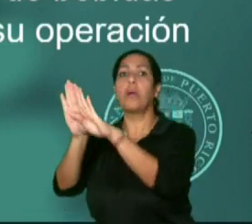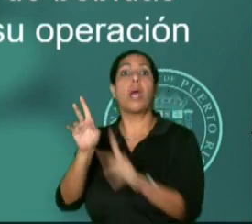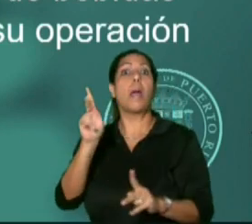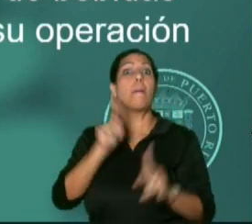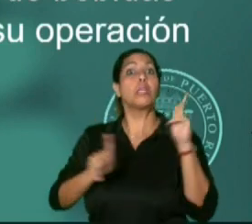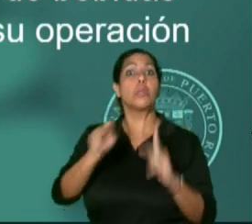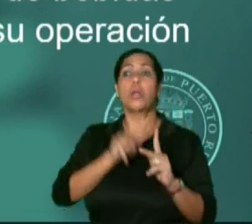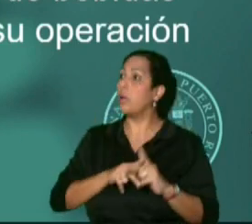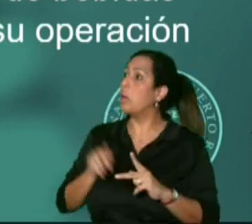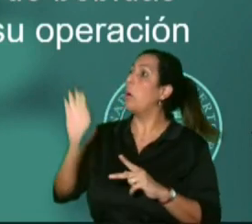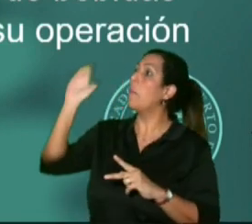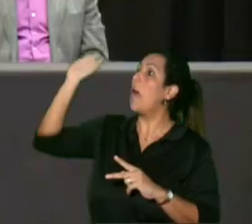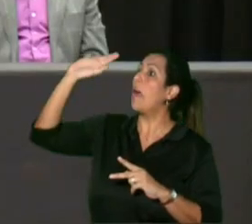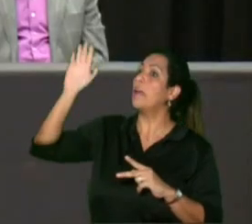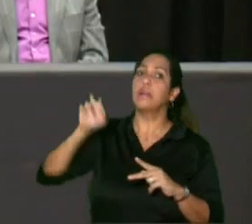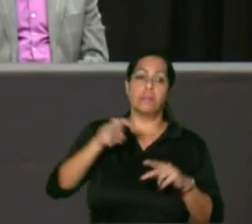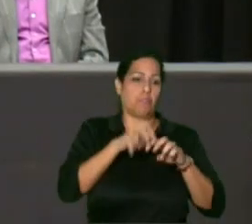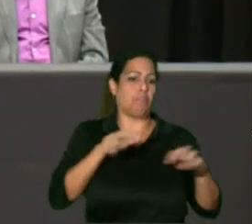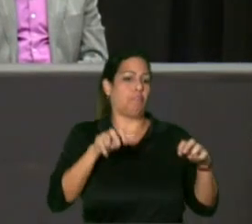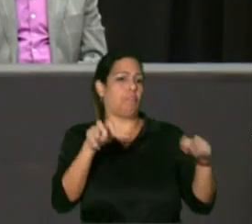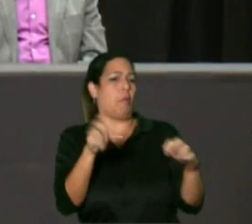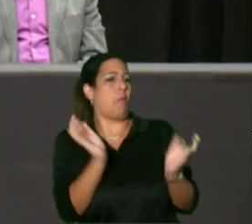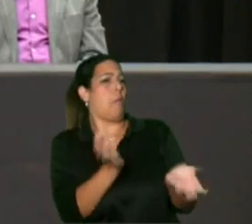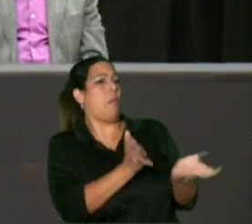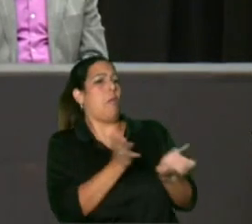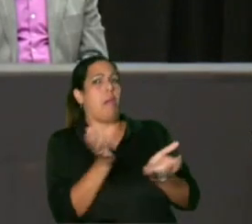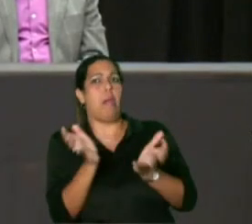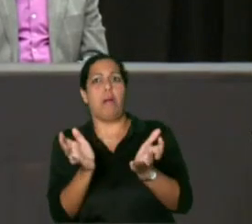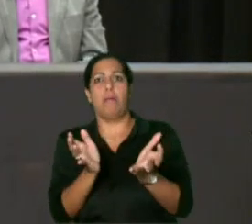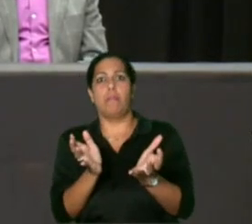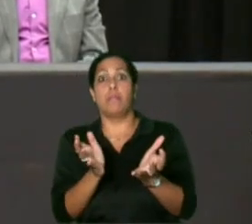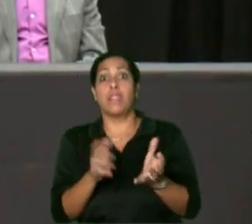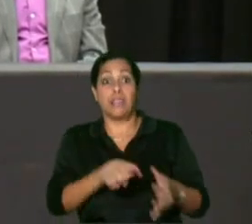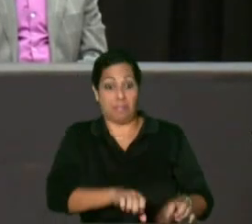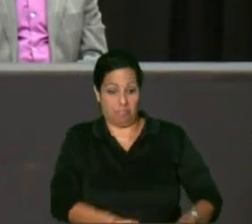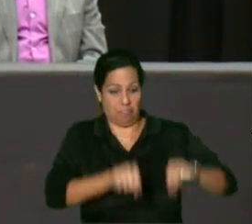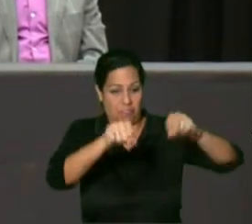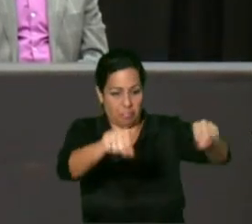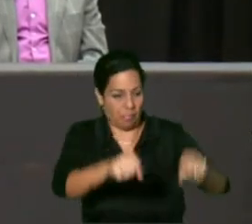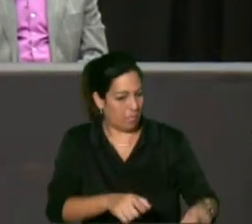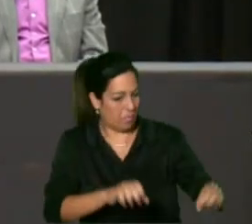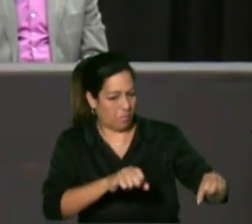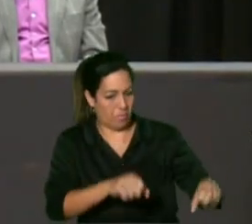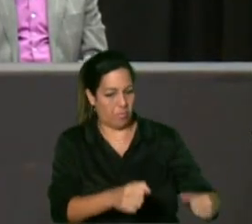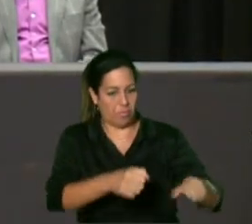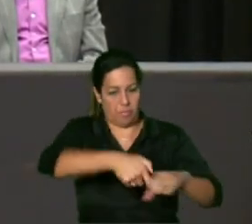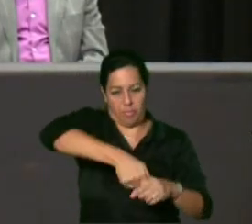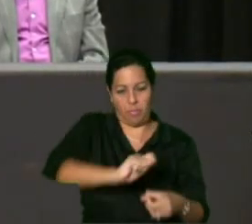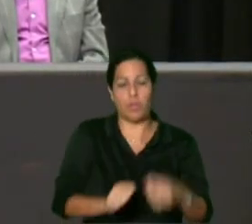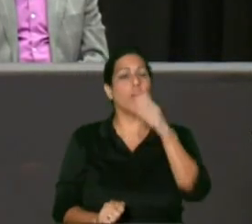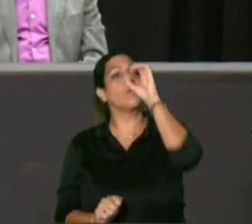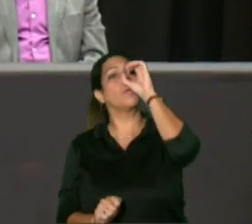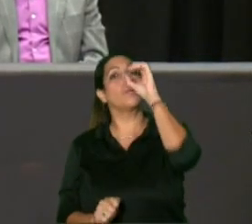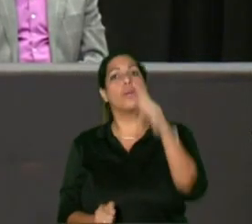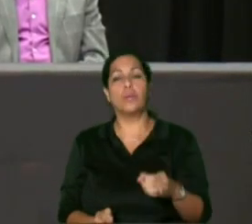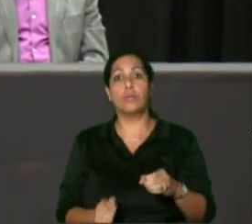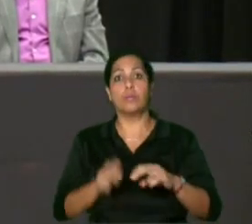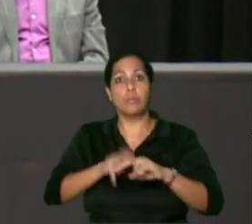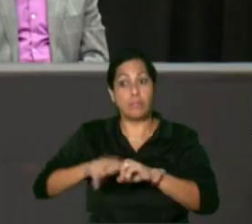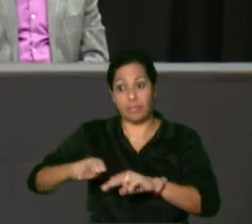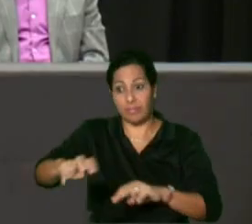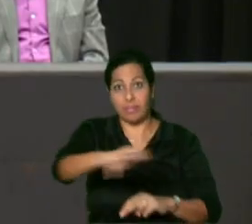y las personas se quedan en el estacionamiento, inclusive llevan hasta neveritas para permanecer en ese lugar.